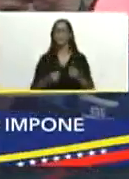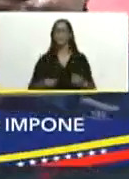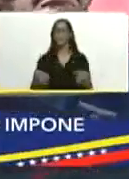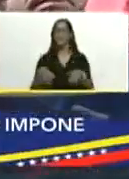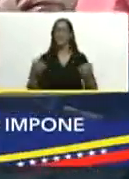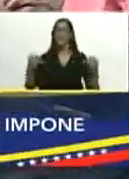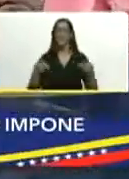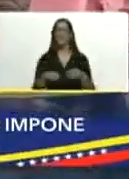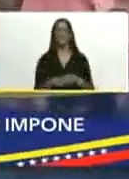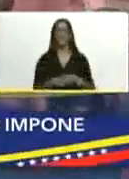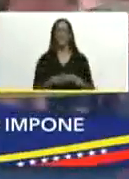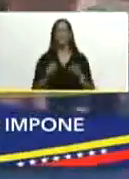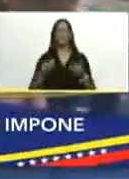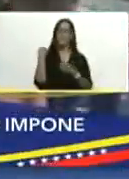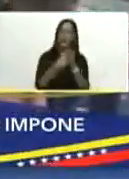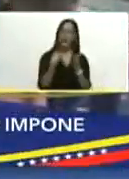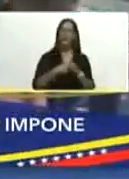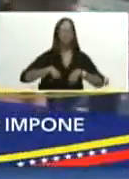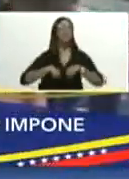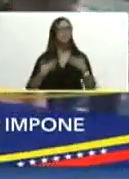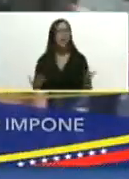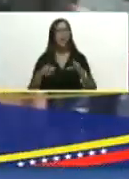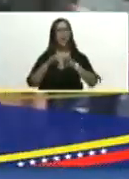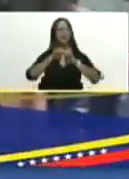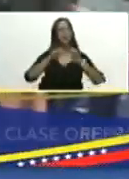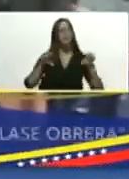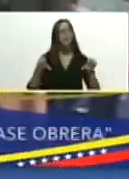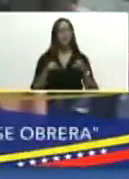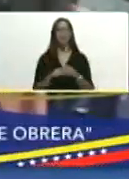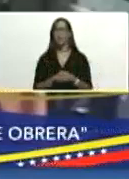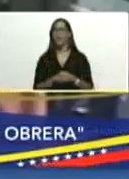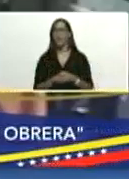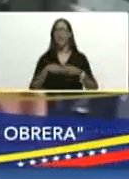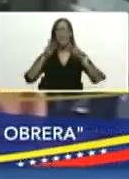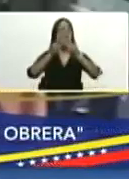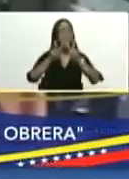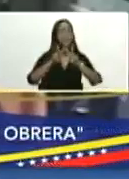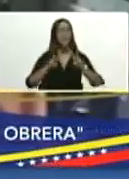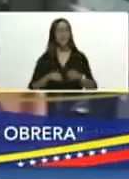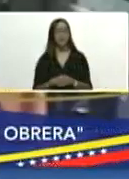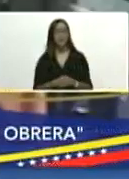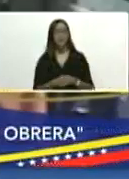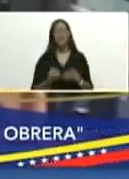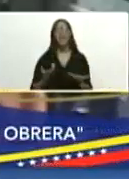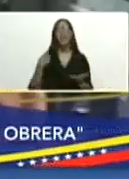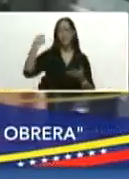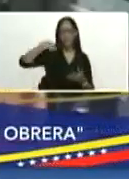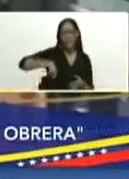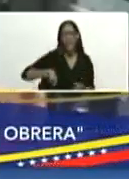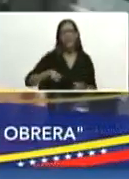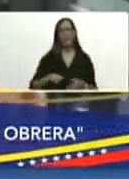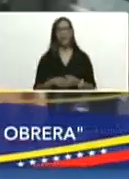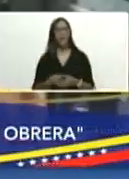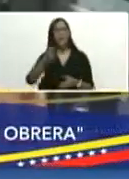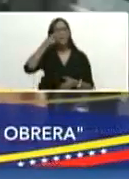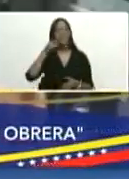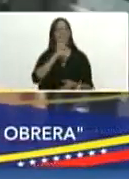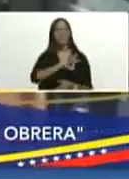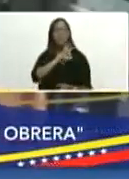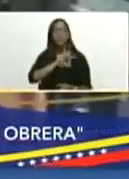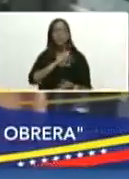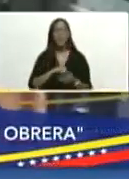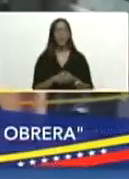para invertir En qué en la educación en las viviendas en los salarios en la seguridad social